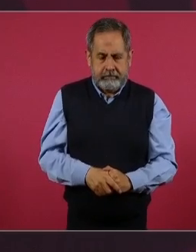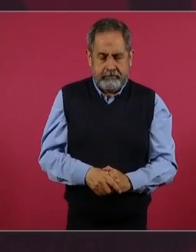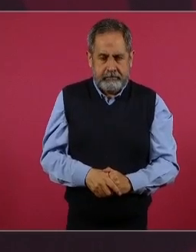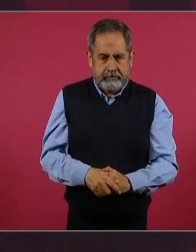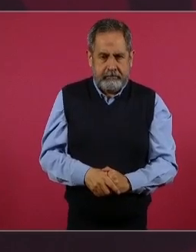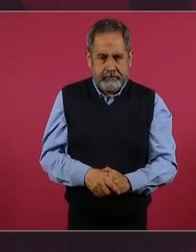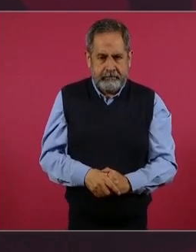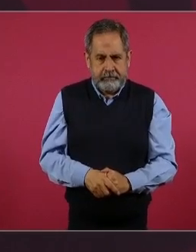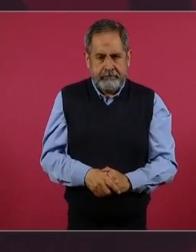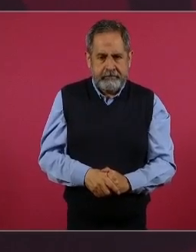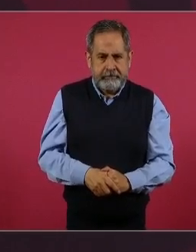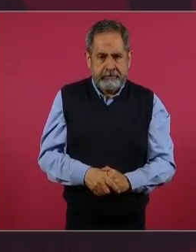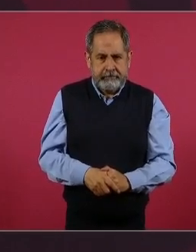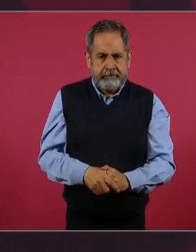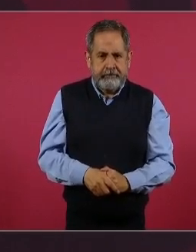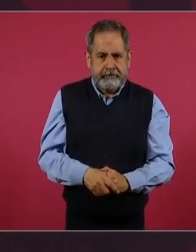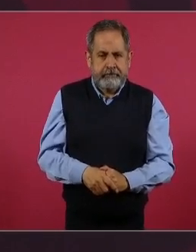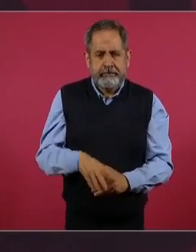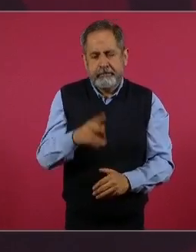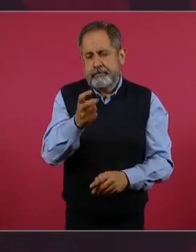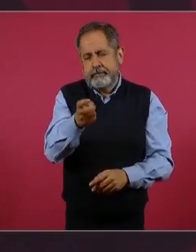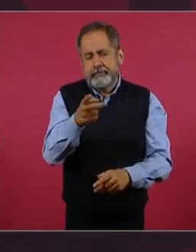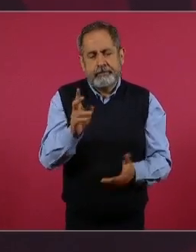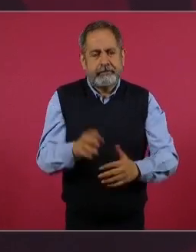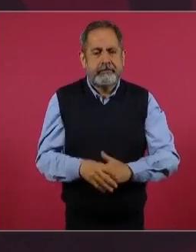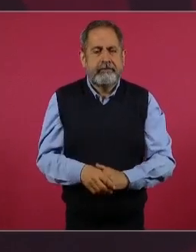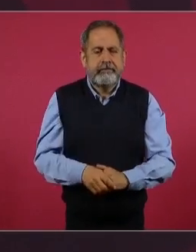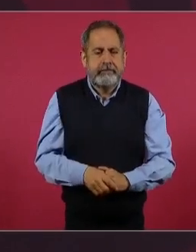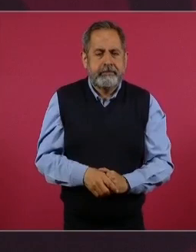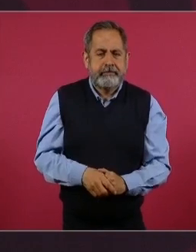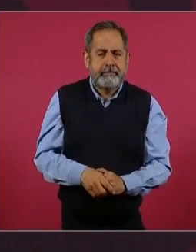pues no se puede tratar